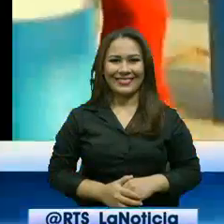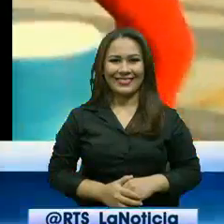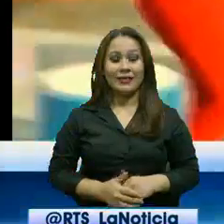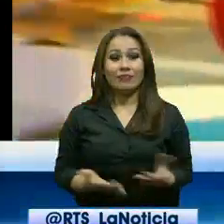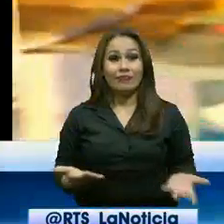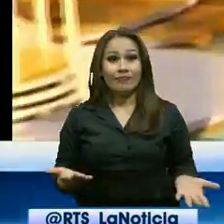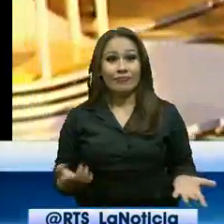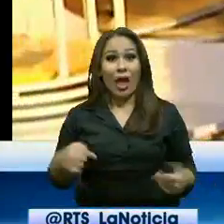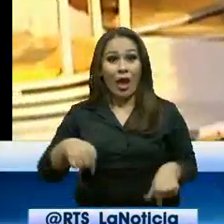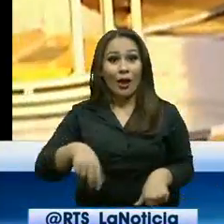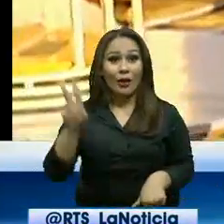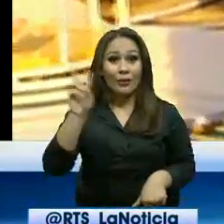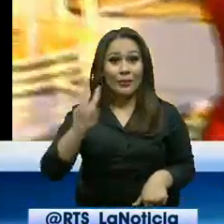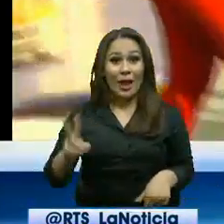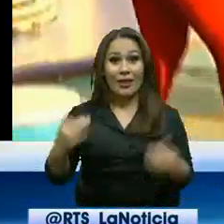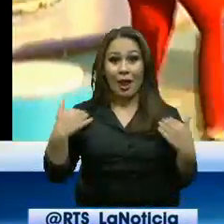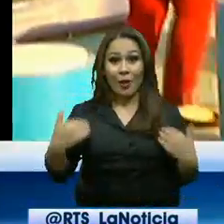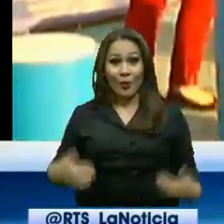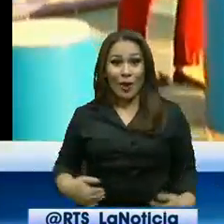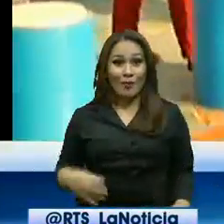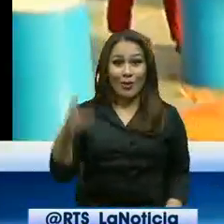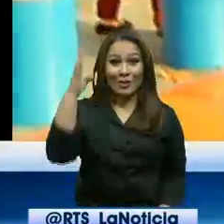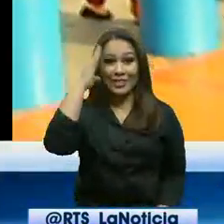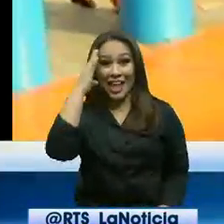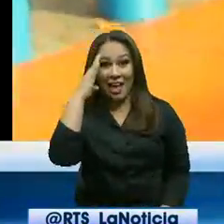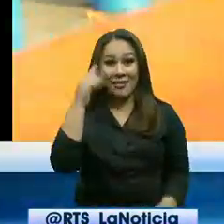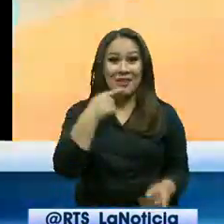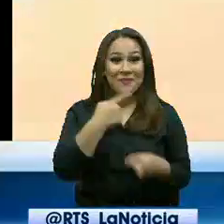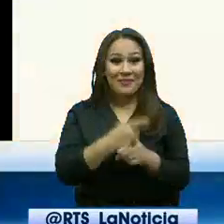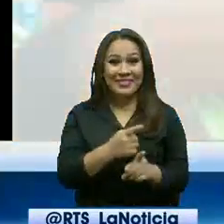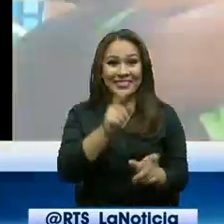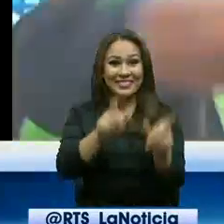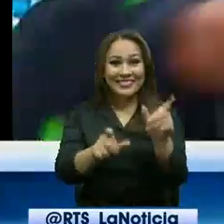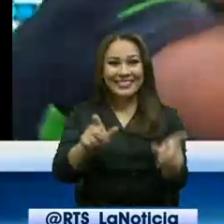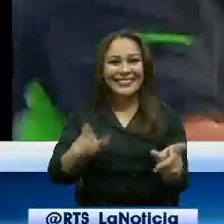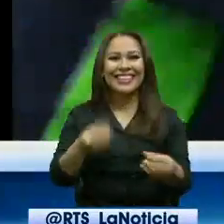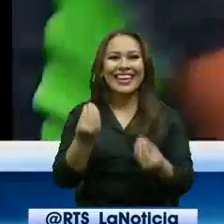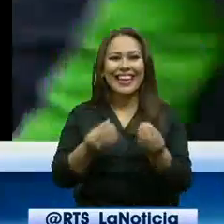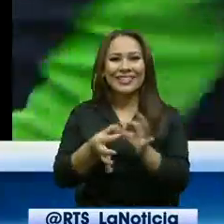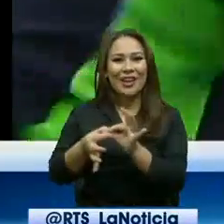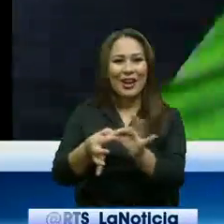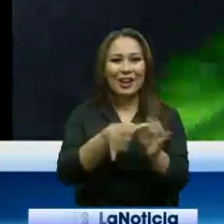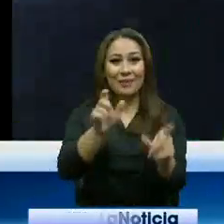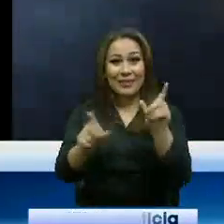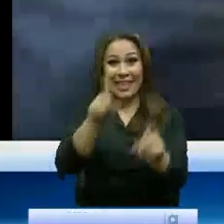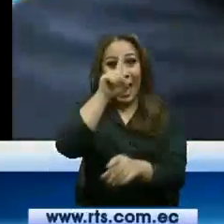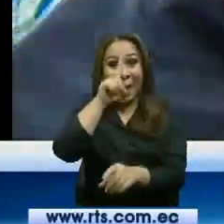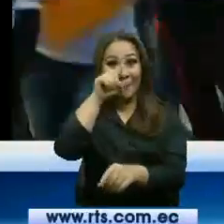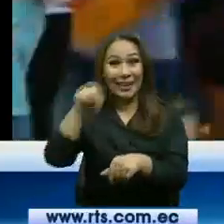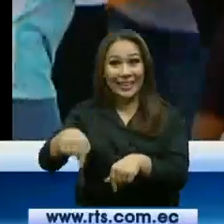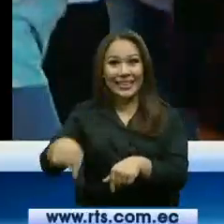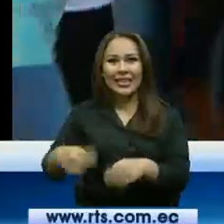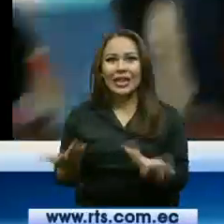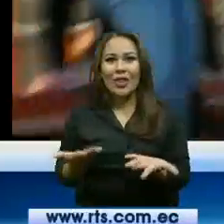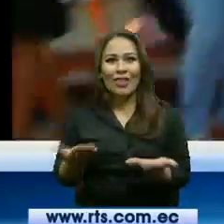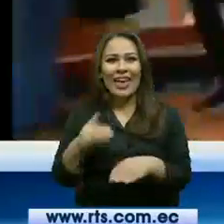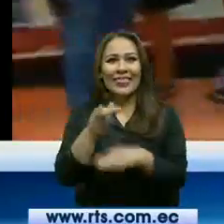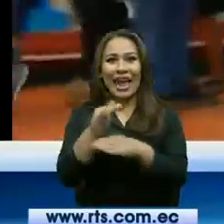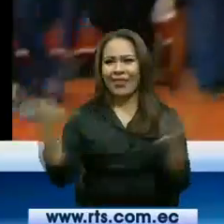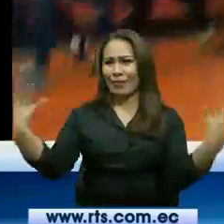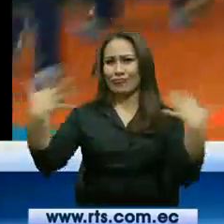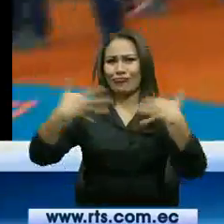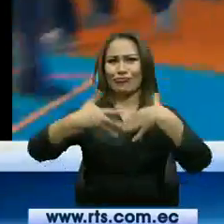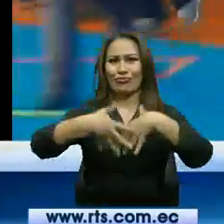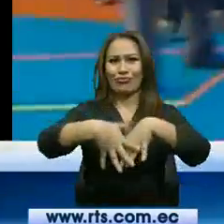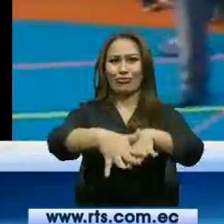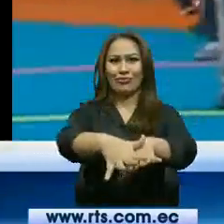Resulta que era viernes y el cuerpo lo sabía, y por ello los colaboradores de RTS decidieron llevar a cabo una tarde de integración